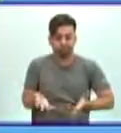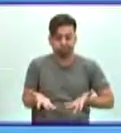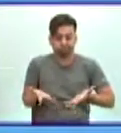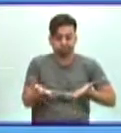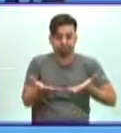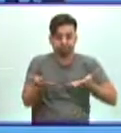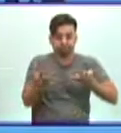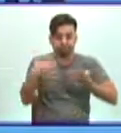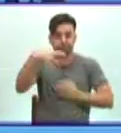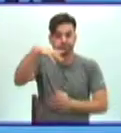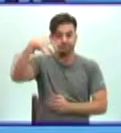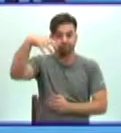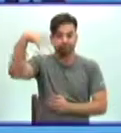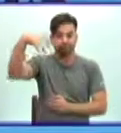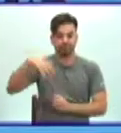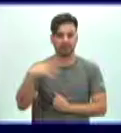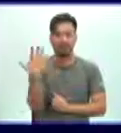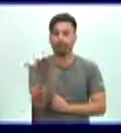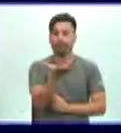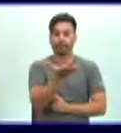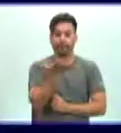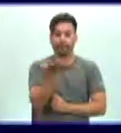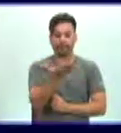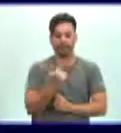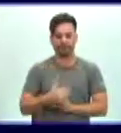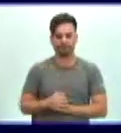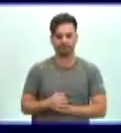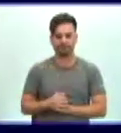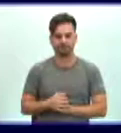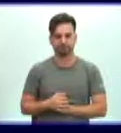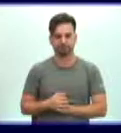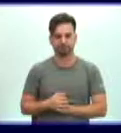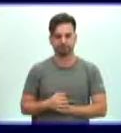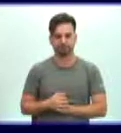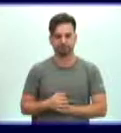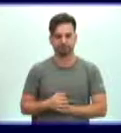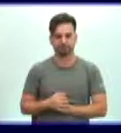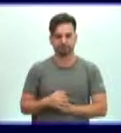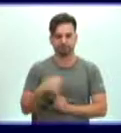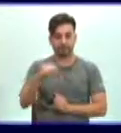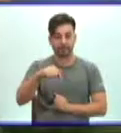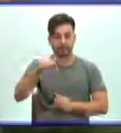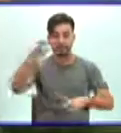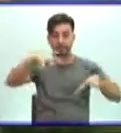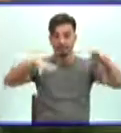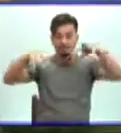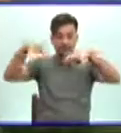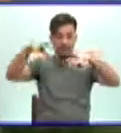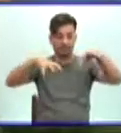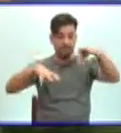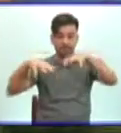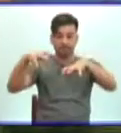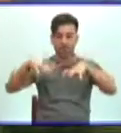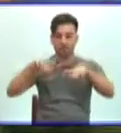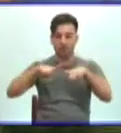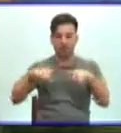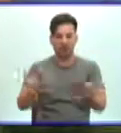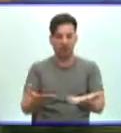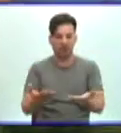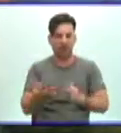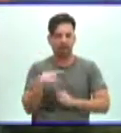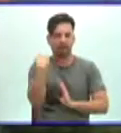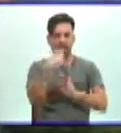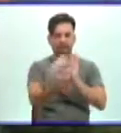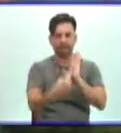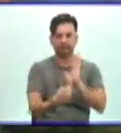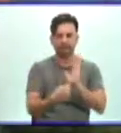de la evaporación de los cuerpos de agua. El último elemento, la precipitación, se refiere a la cantidad de agua que cae